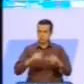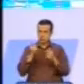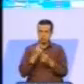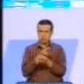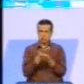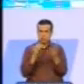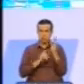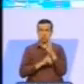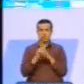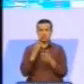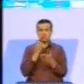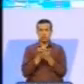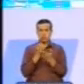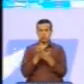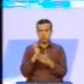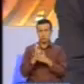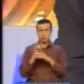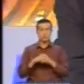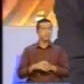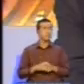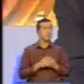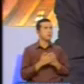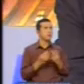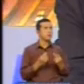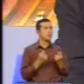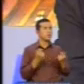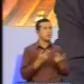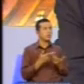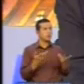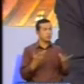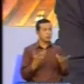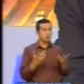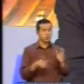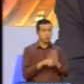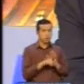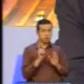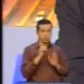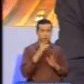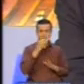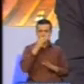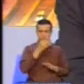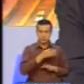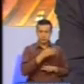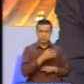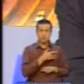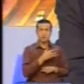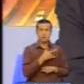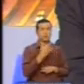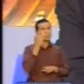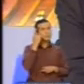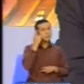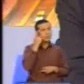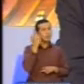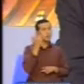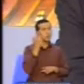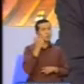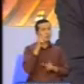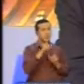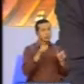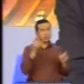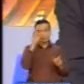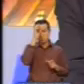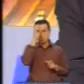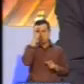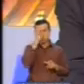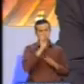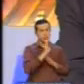al desarrollo económico del Ecuador. Pero eso no se logra por ley, eso se logra por convicción. ¿Cómo cambiar el comportamiento cultural de